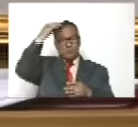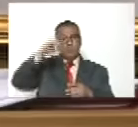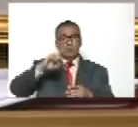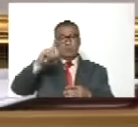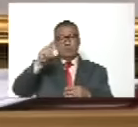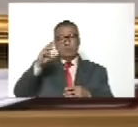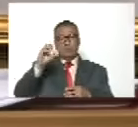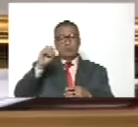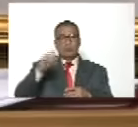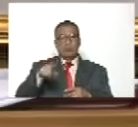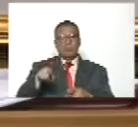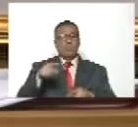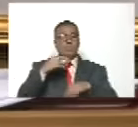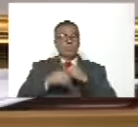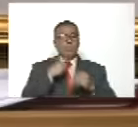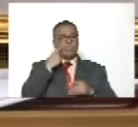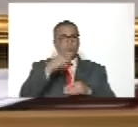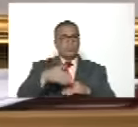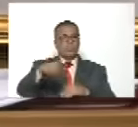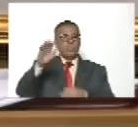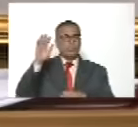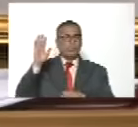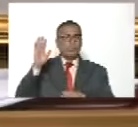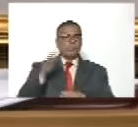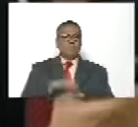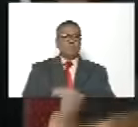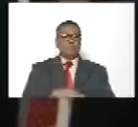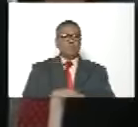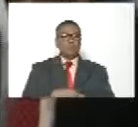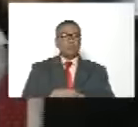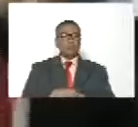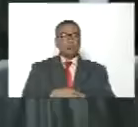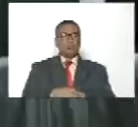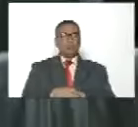Lesoto, sírvanse de manifestarlo con la señal de costumbre.